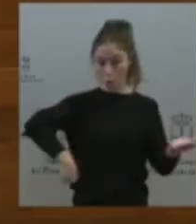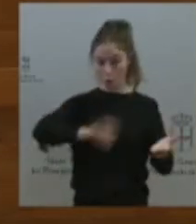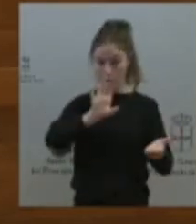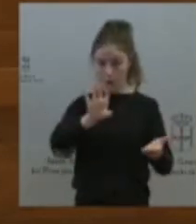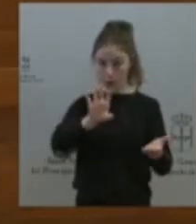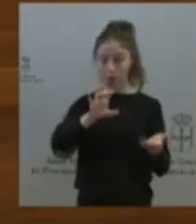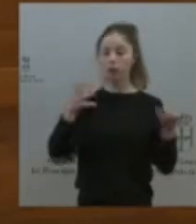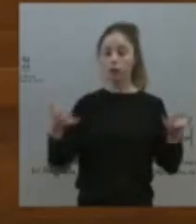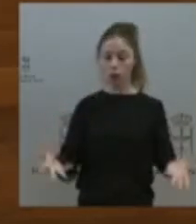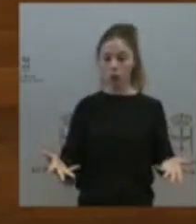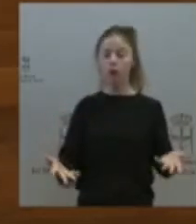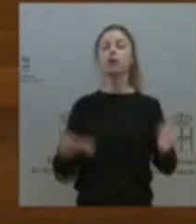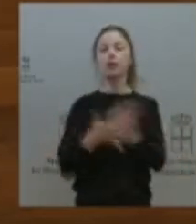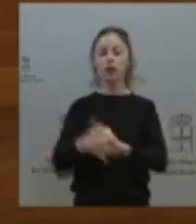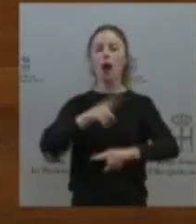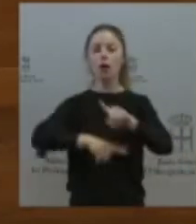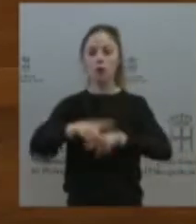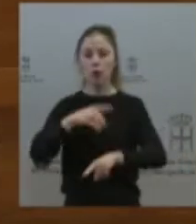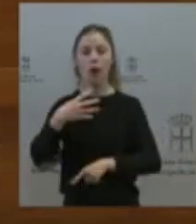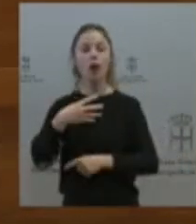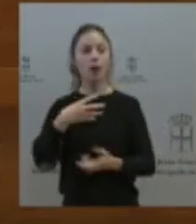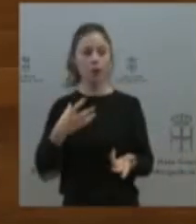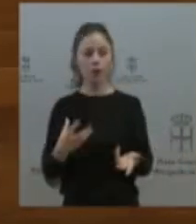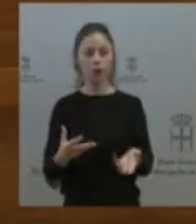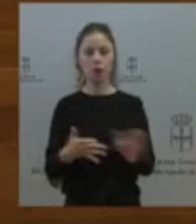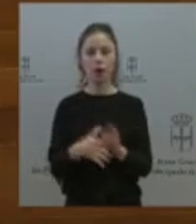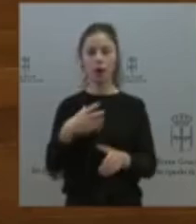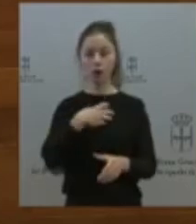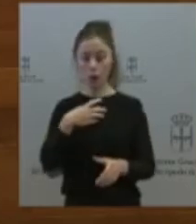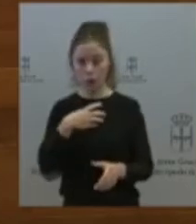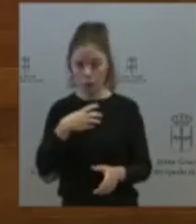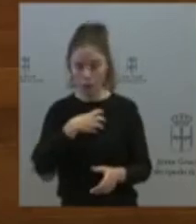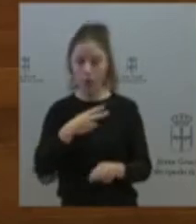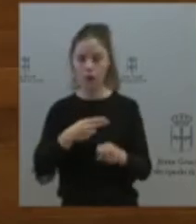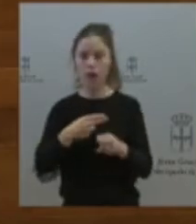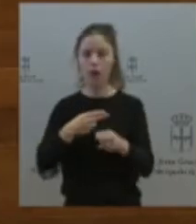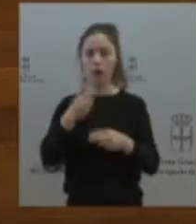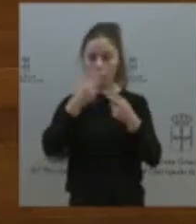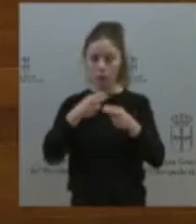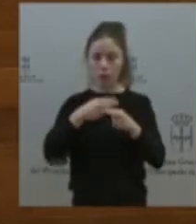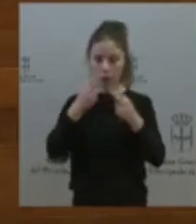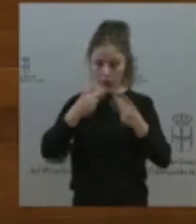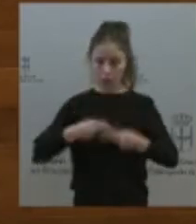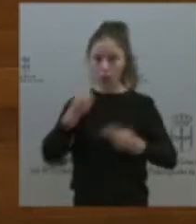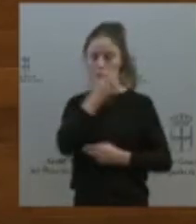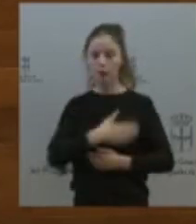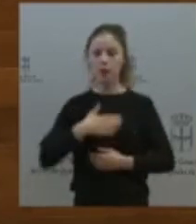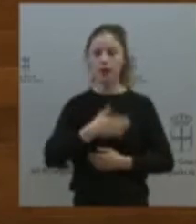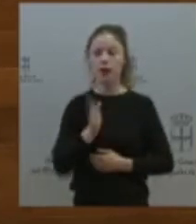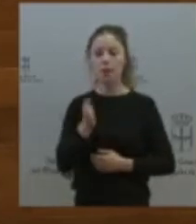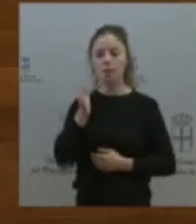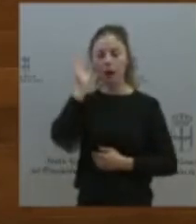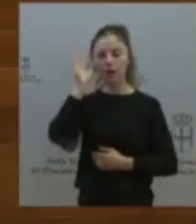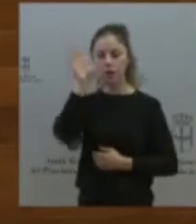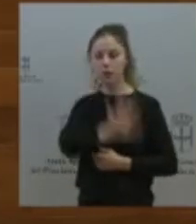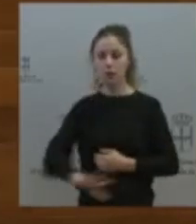que no podemos intervenir en políticas públicas, políticas del bienestar, que afectan principalmente a los territorios más emergidos como Asturias. Ese es el